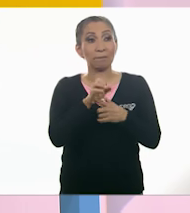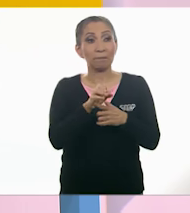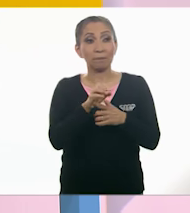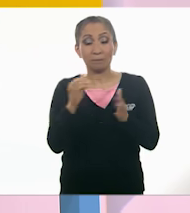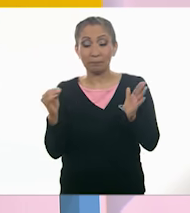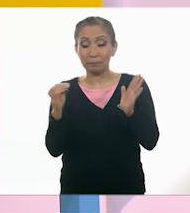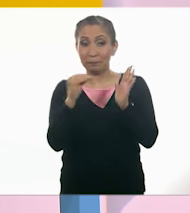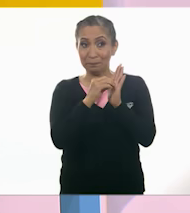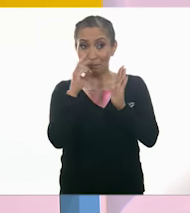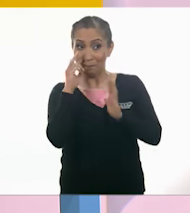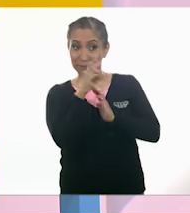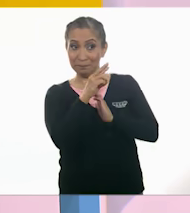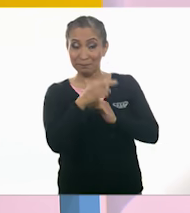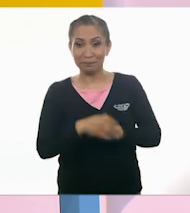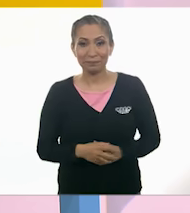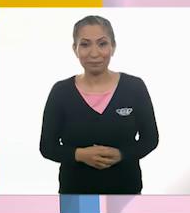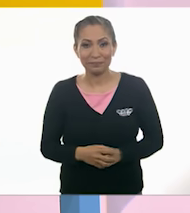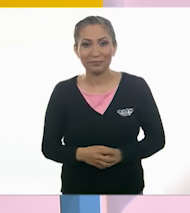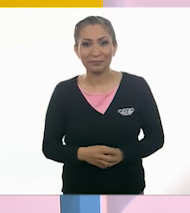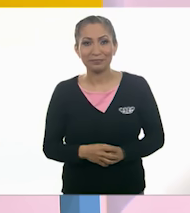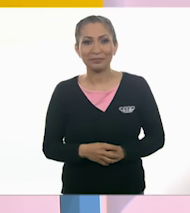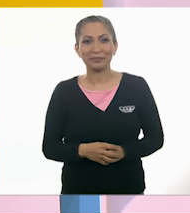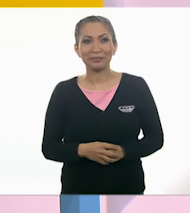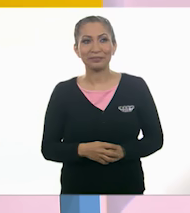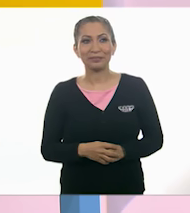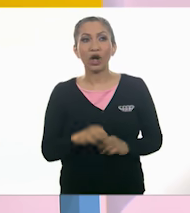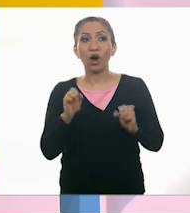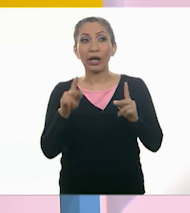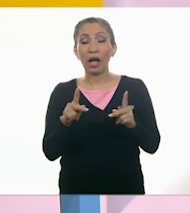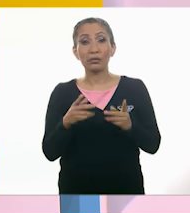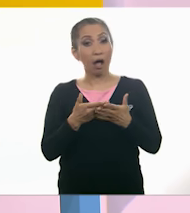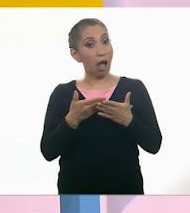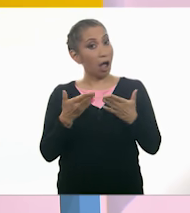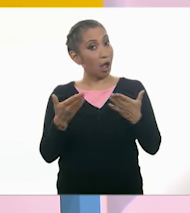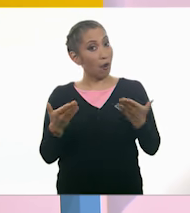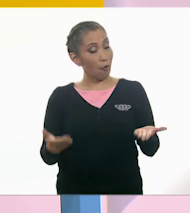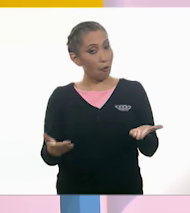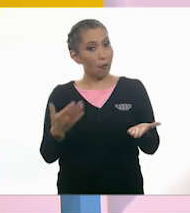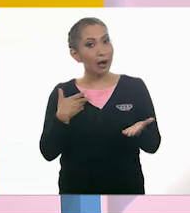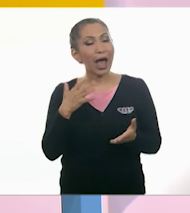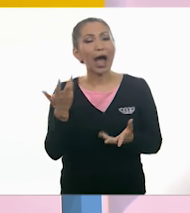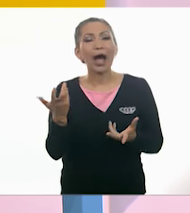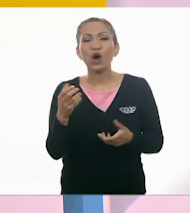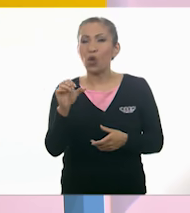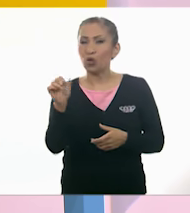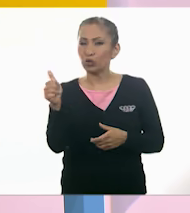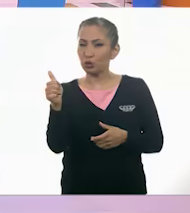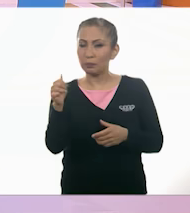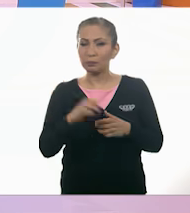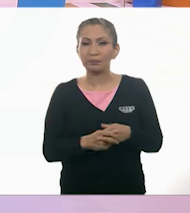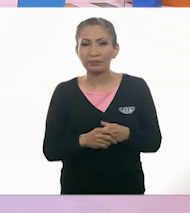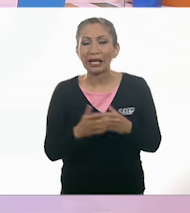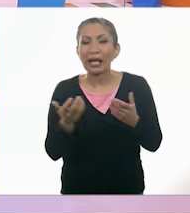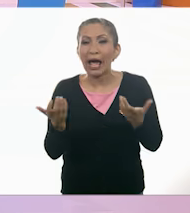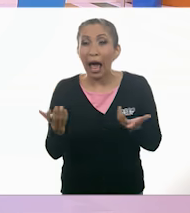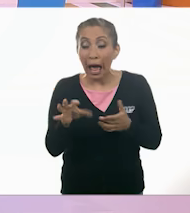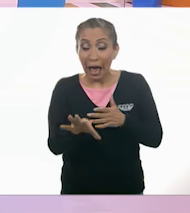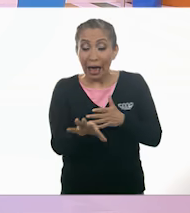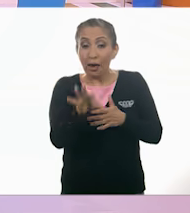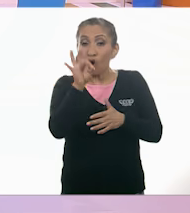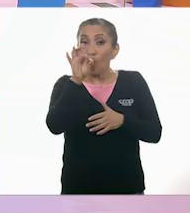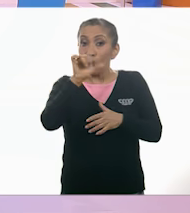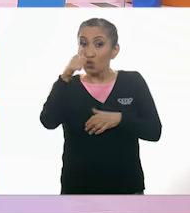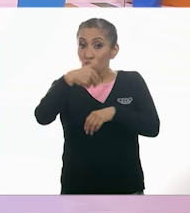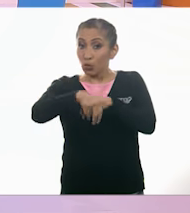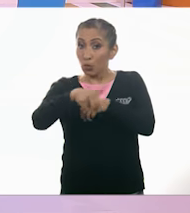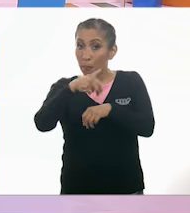a ir en esta casilla. Ajá. Ok, ahora vamos a realizar lo siguiente. Vamos a encontrar